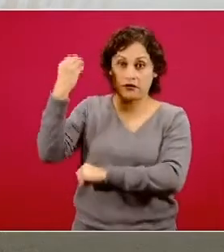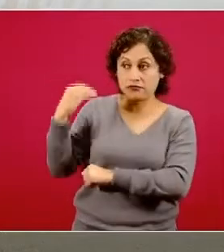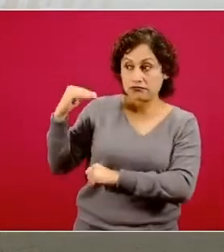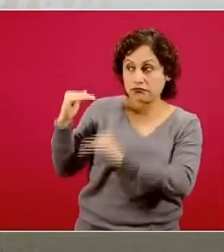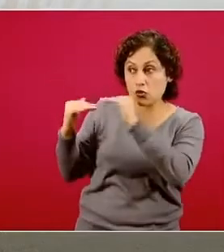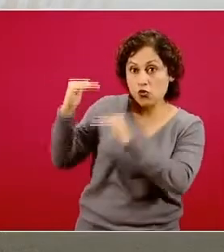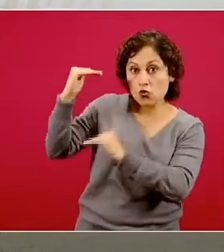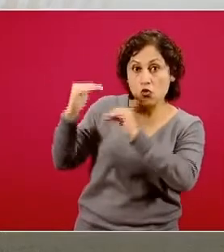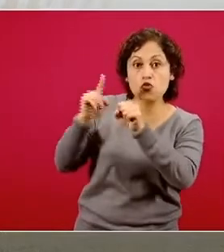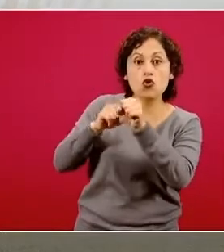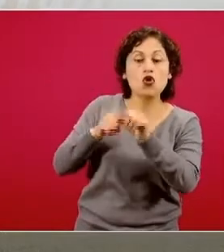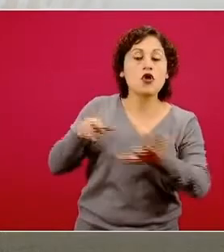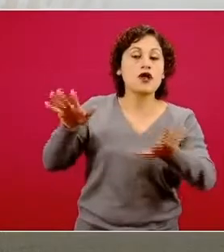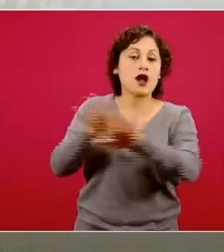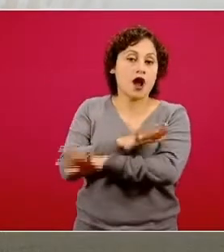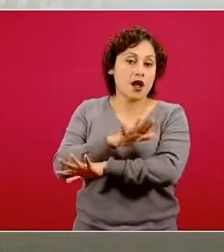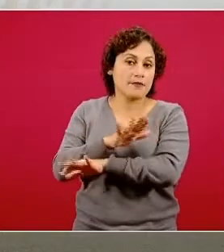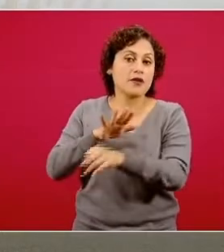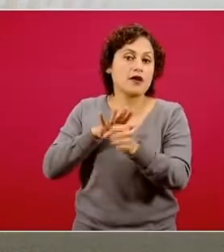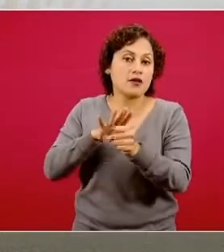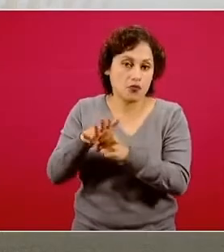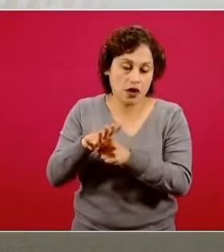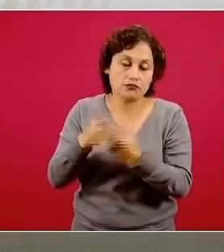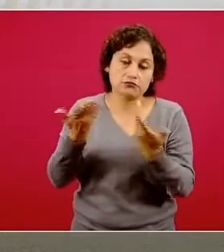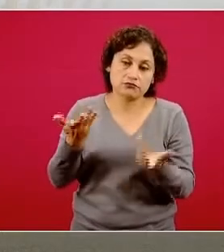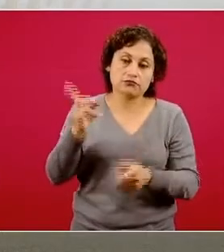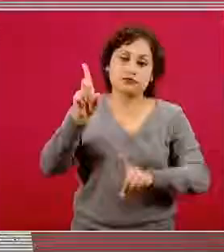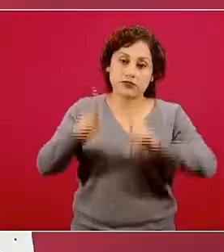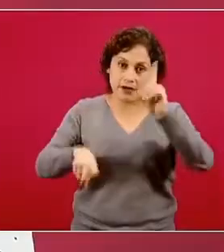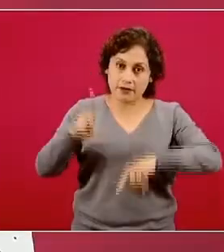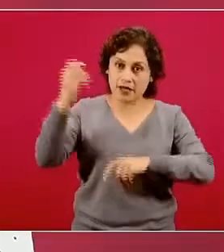tienen que disminuir las